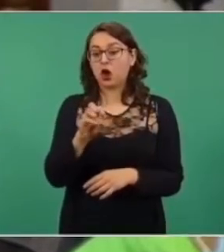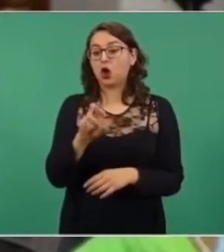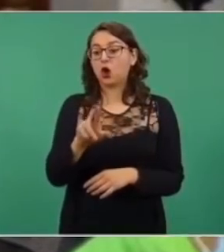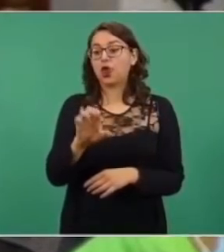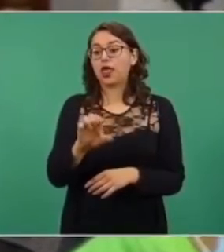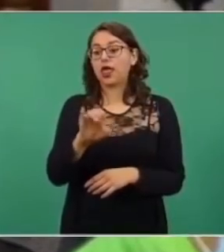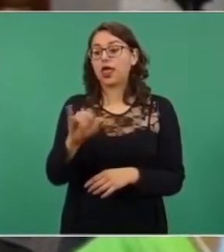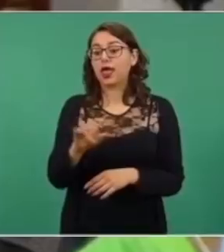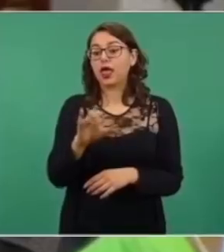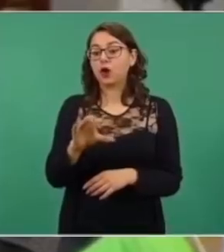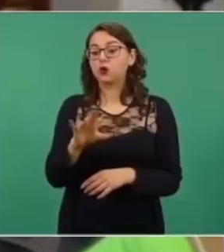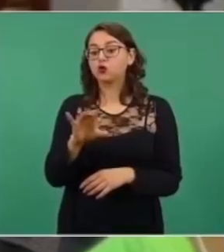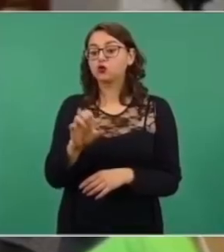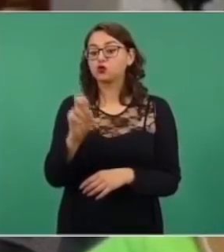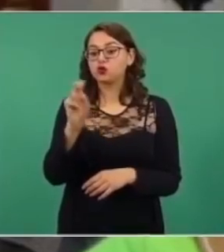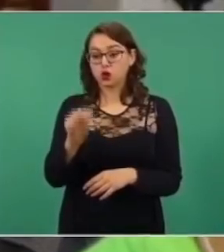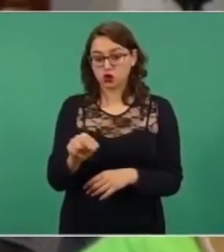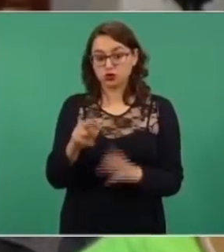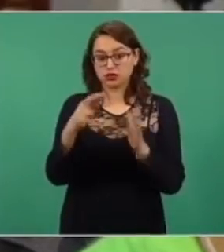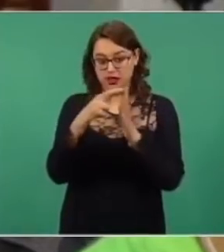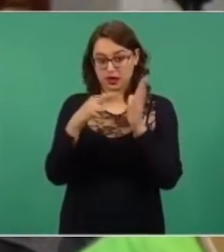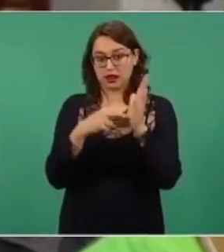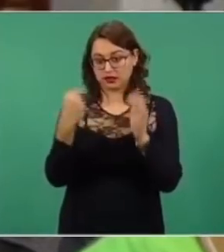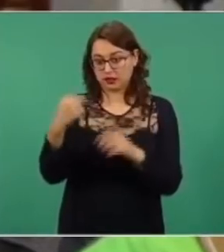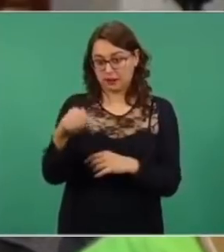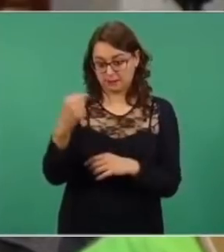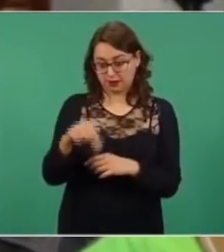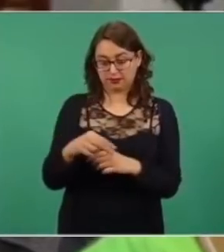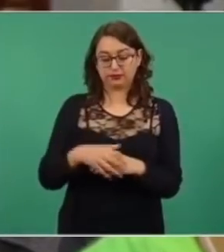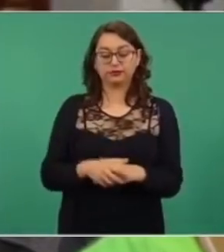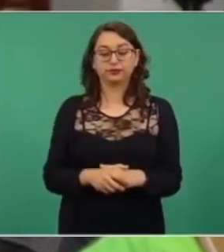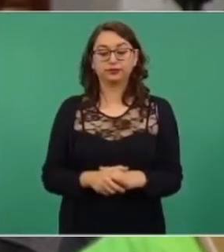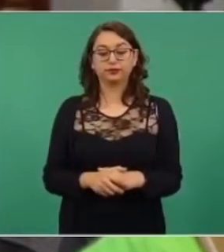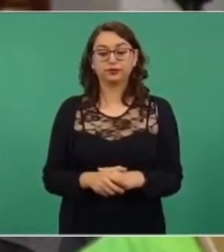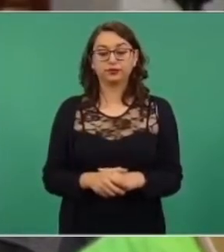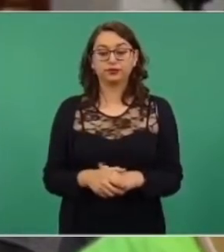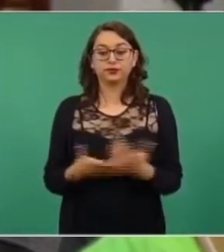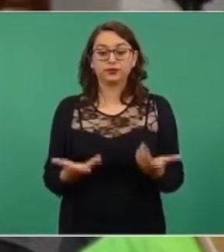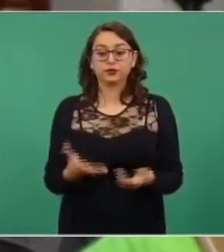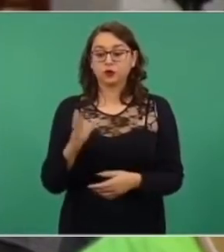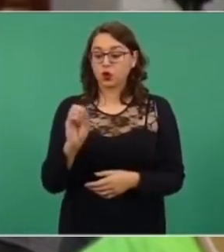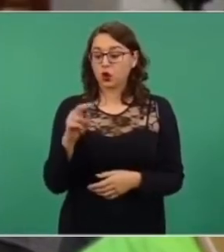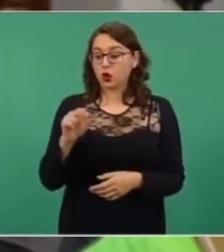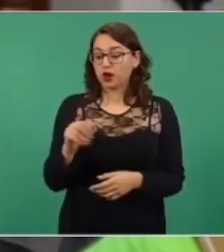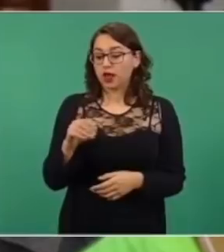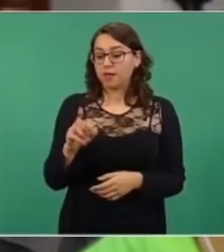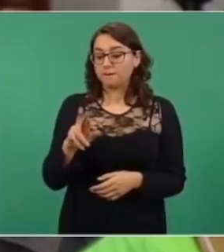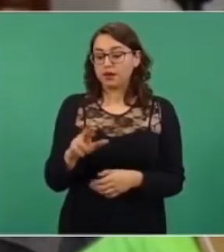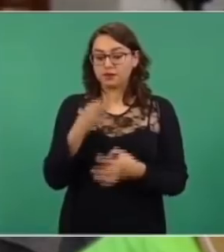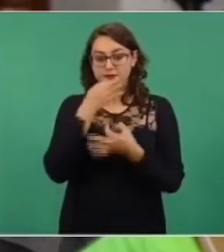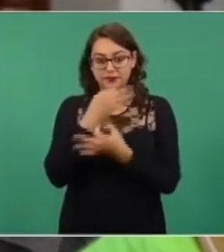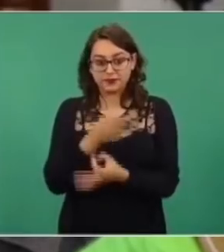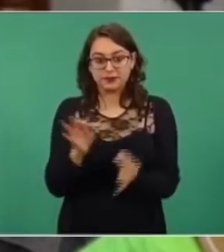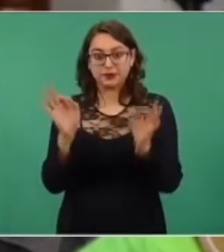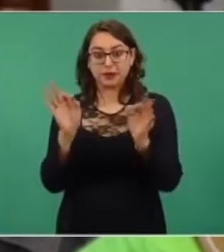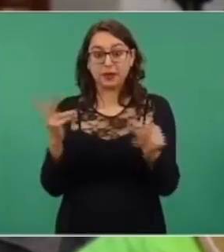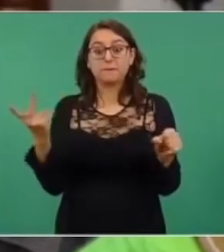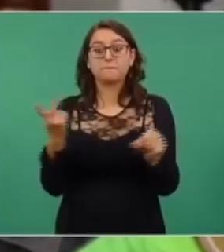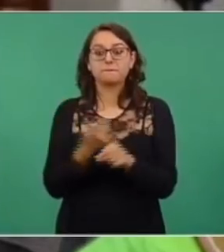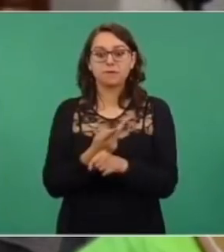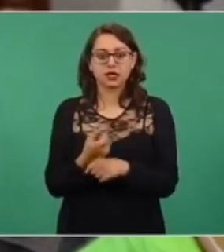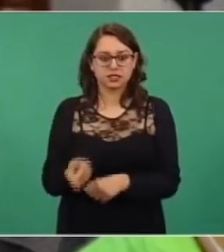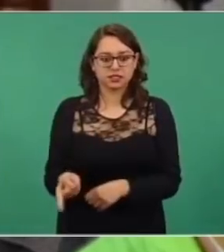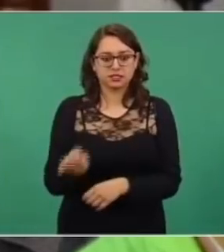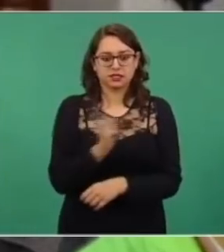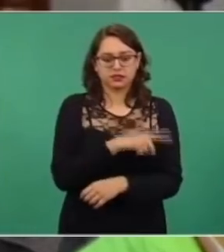Paralelamente, antes de la publicación en CONAMER, el titular de la Comisión Nacional Bancaria